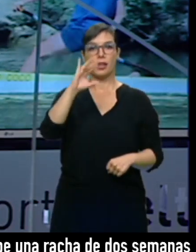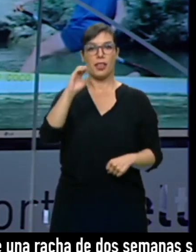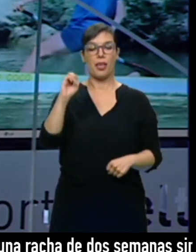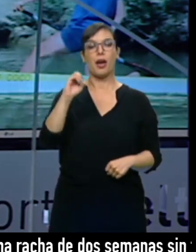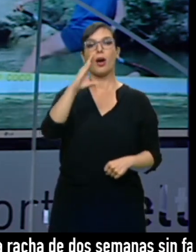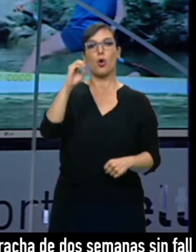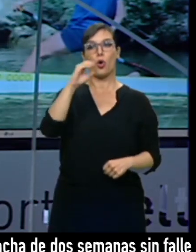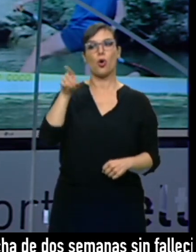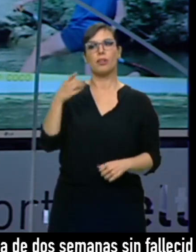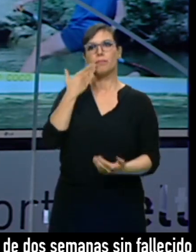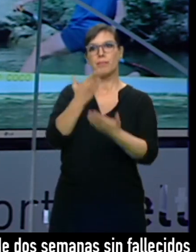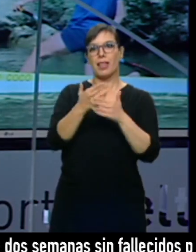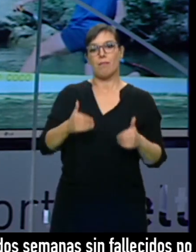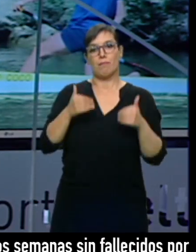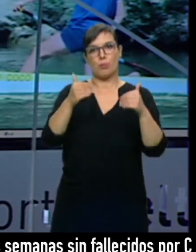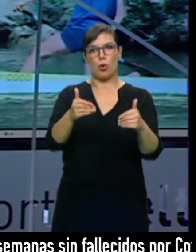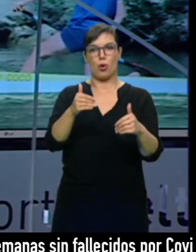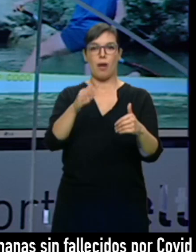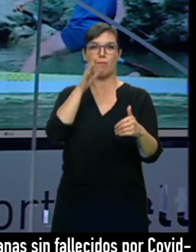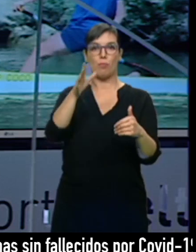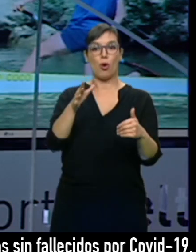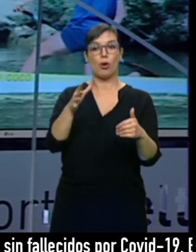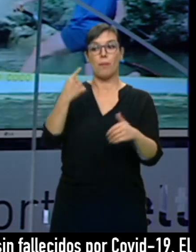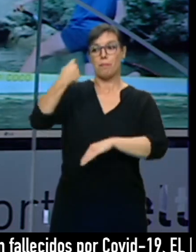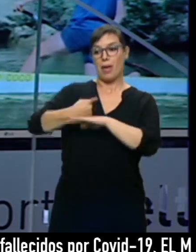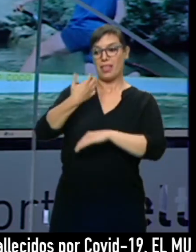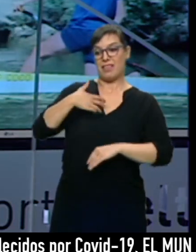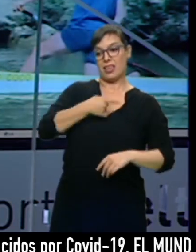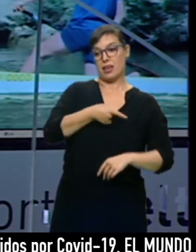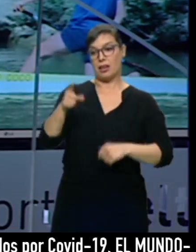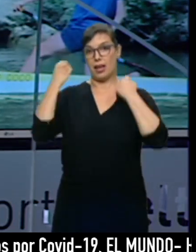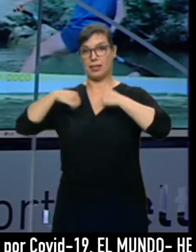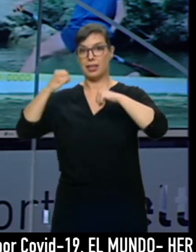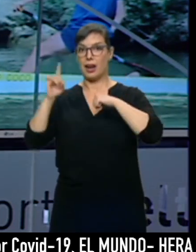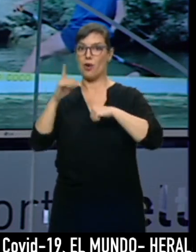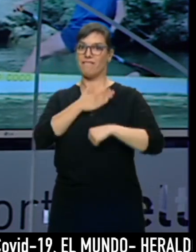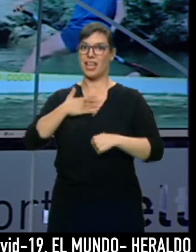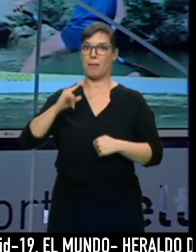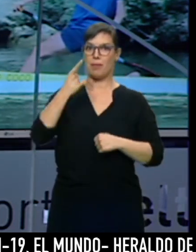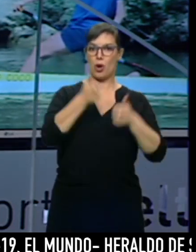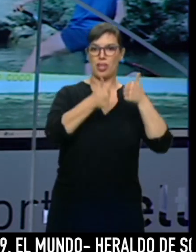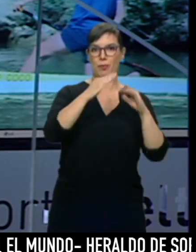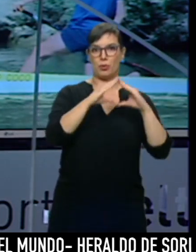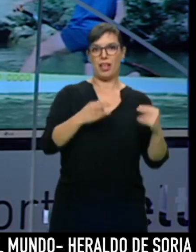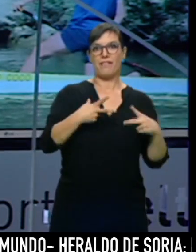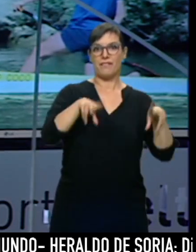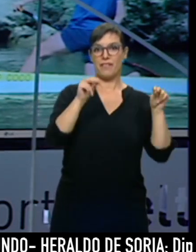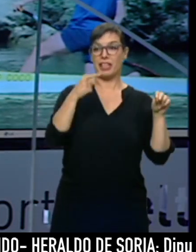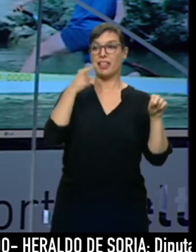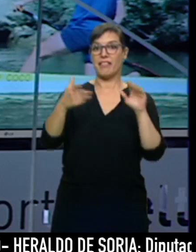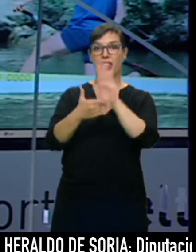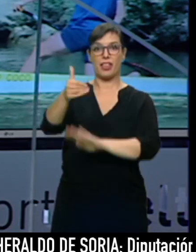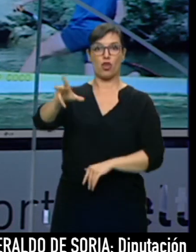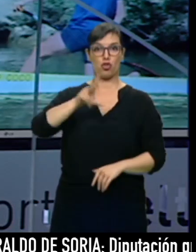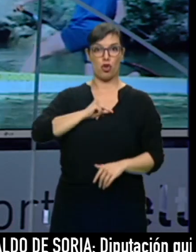Federación Española de Piragüismo. No quería viajar a Sevilla para entrenar hasta que terminaran los exámenes de la universidad. No se lo permitieron y no